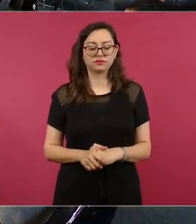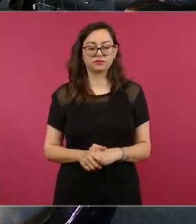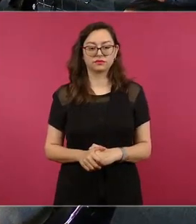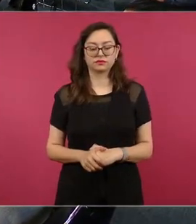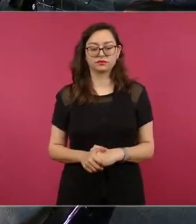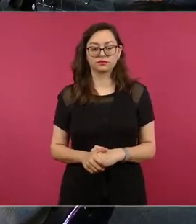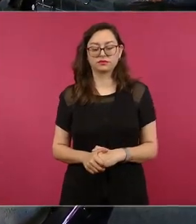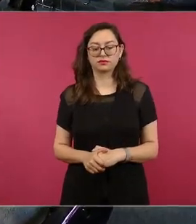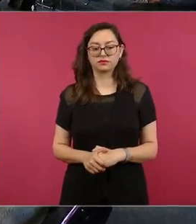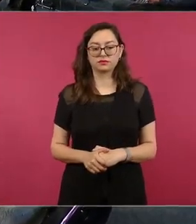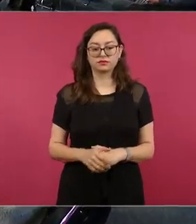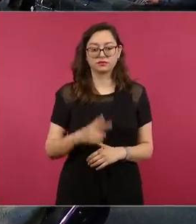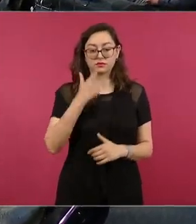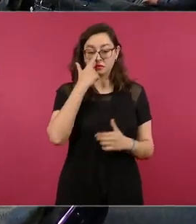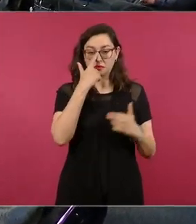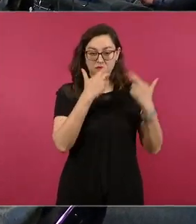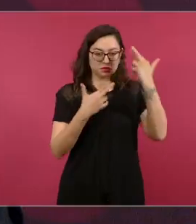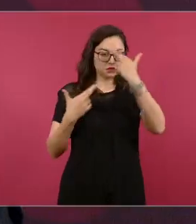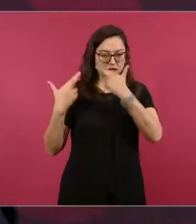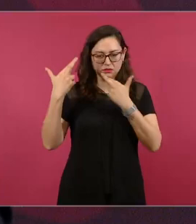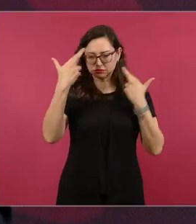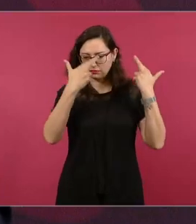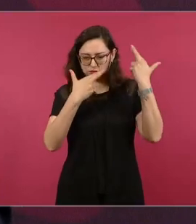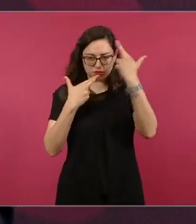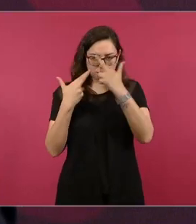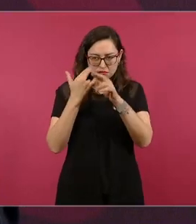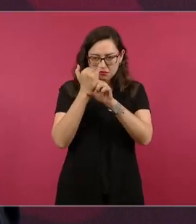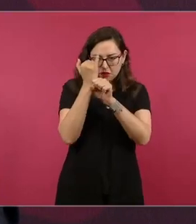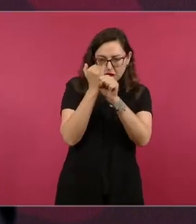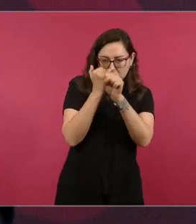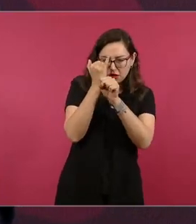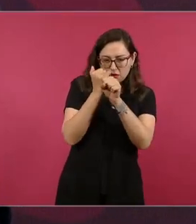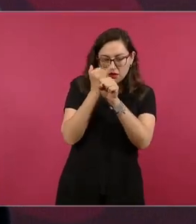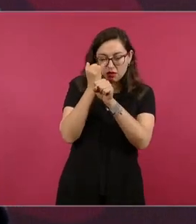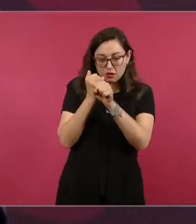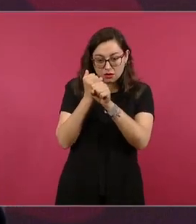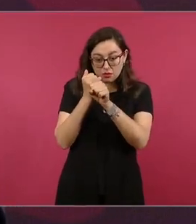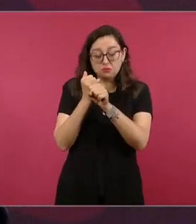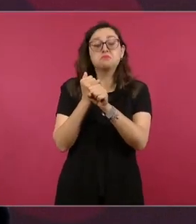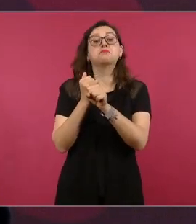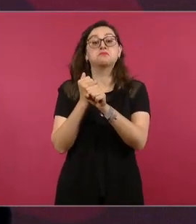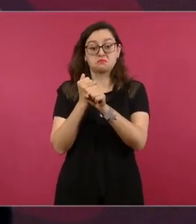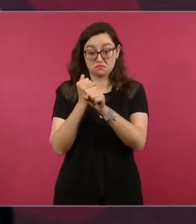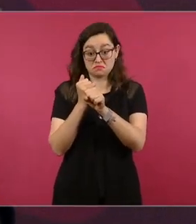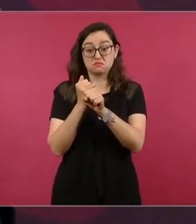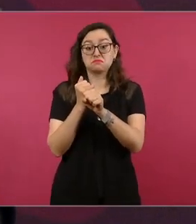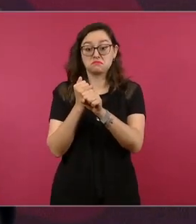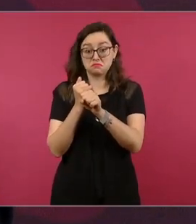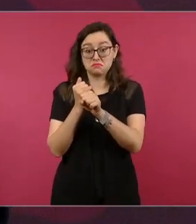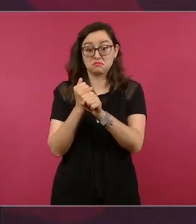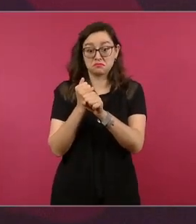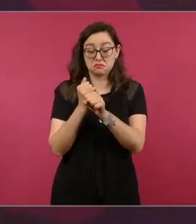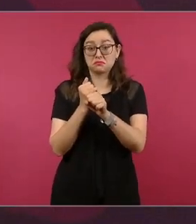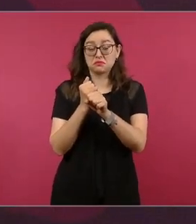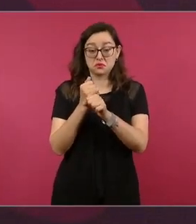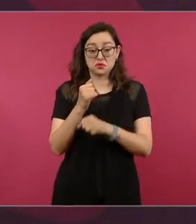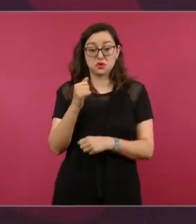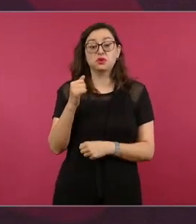analizado investigado y que va a ser el punto